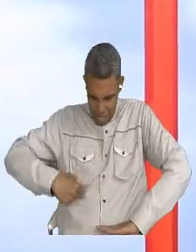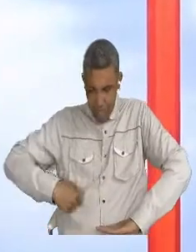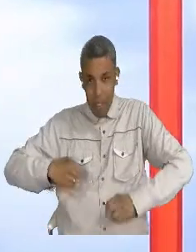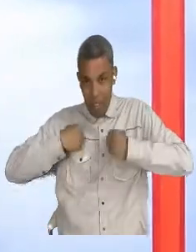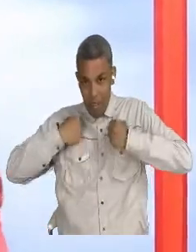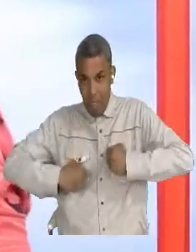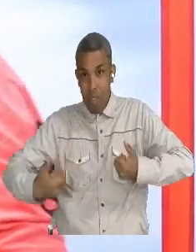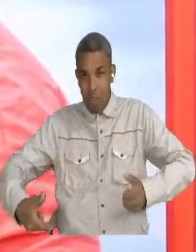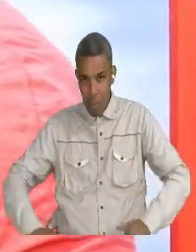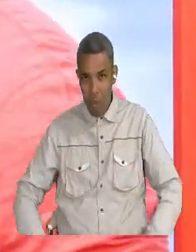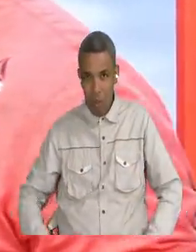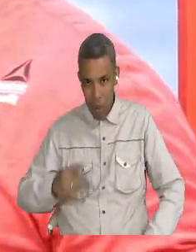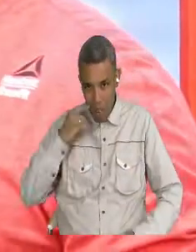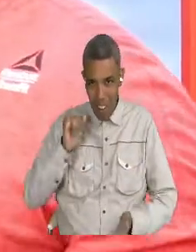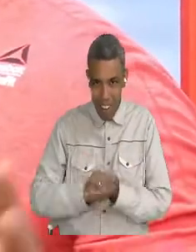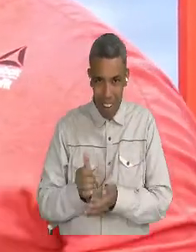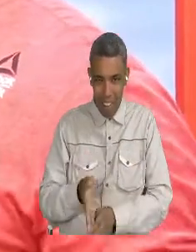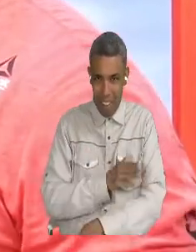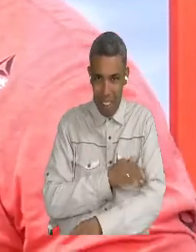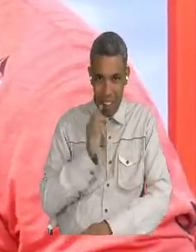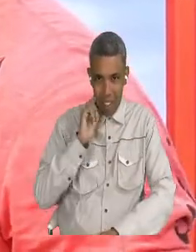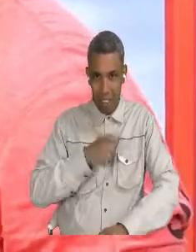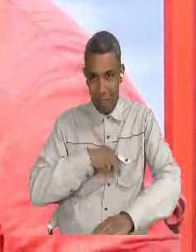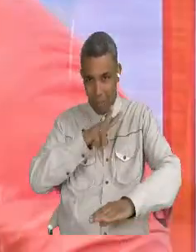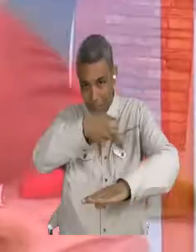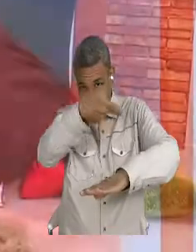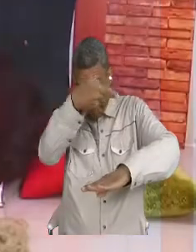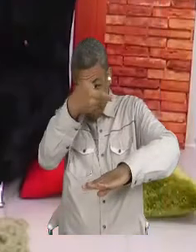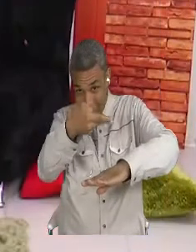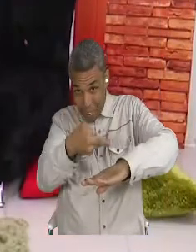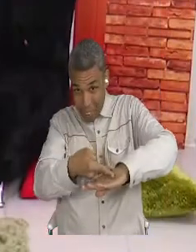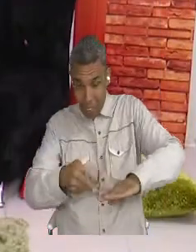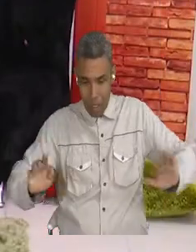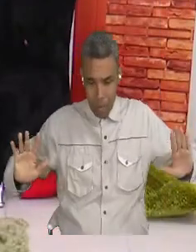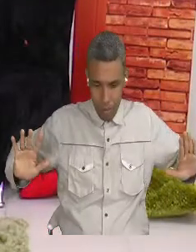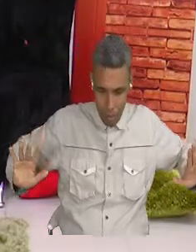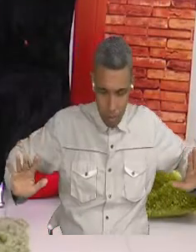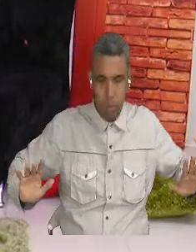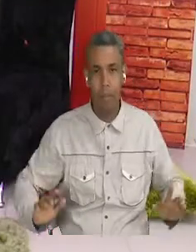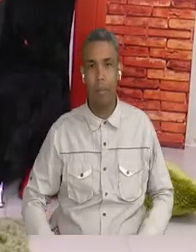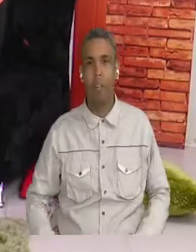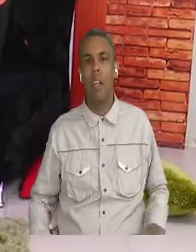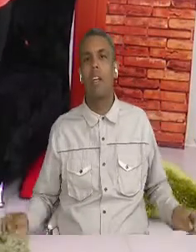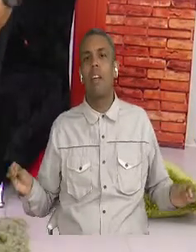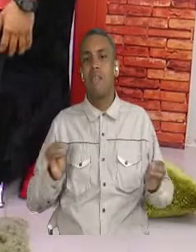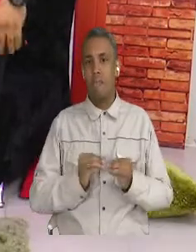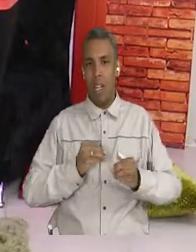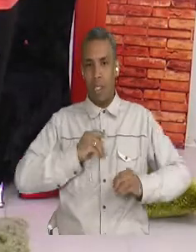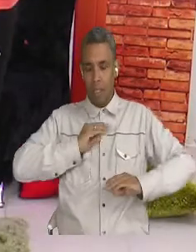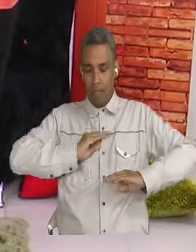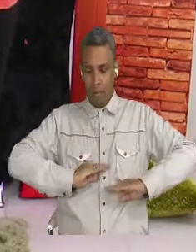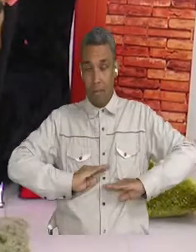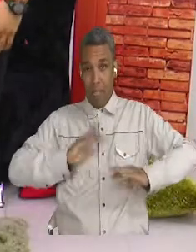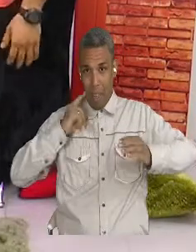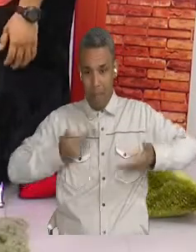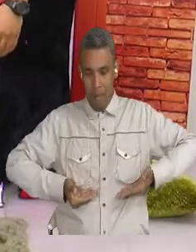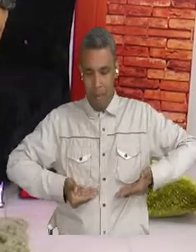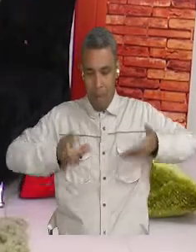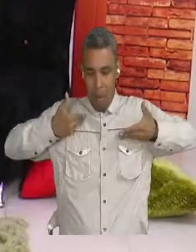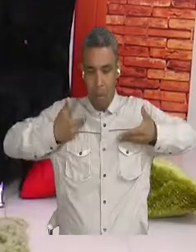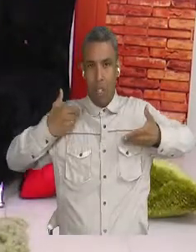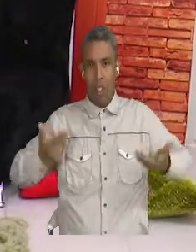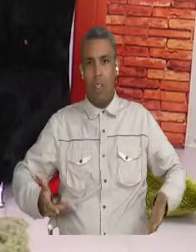sí. Es uno muy esencial la plancha para cualquier tipo de persona. Ahora vamos a ver con una parte superior. Vamos con uno. Llaman push-up o flexiones de